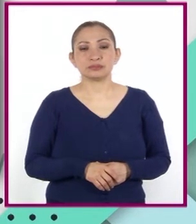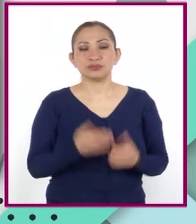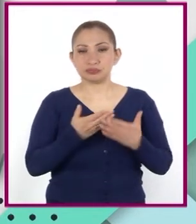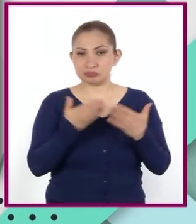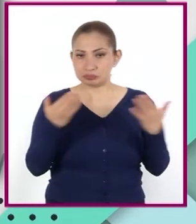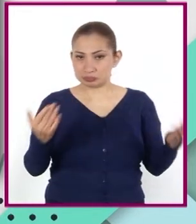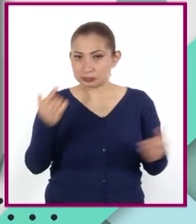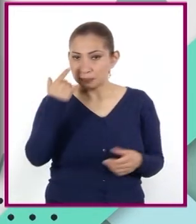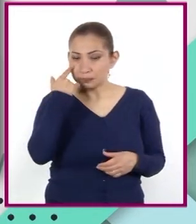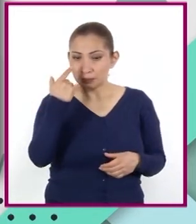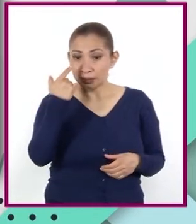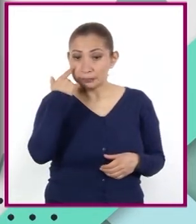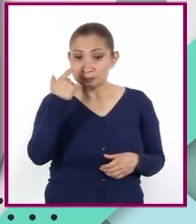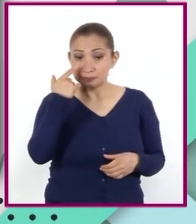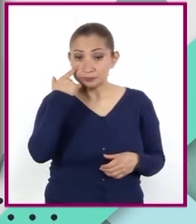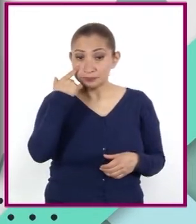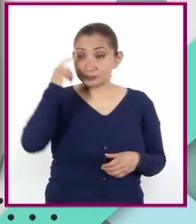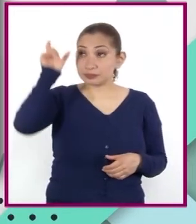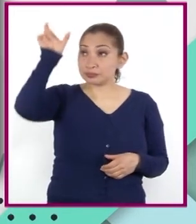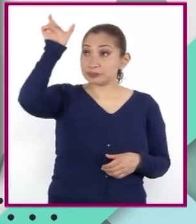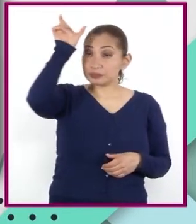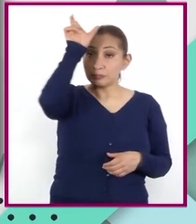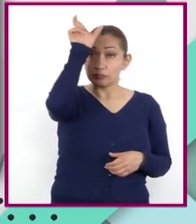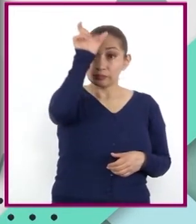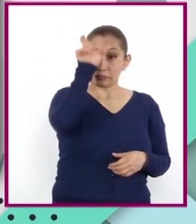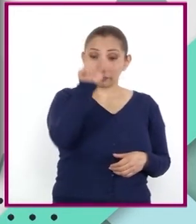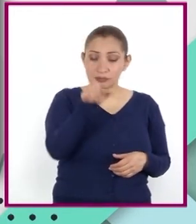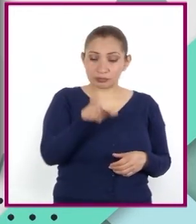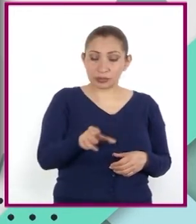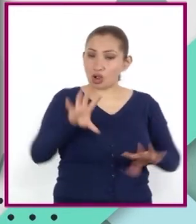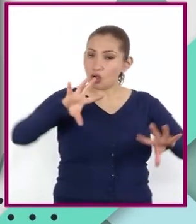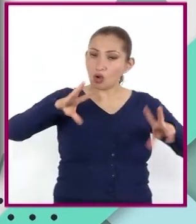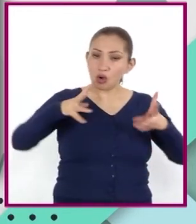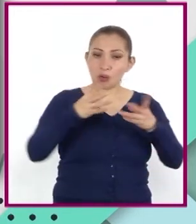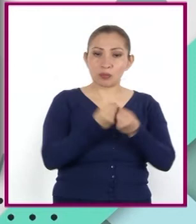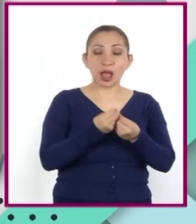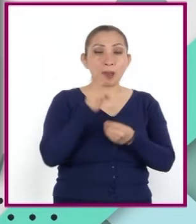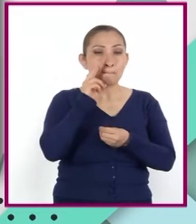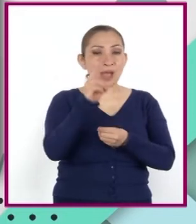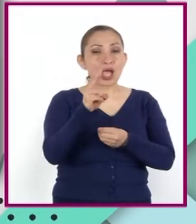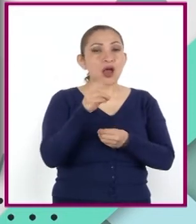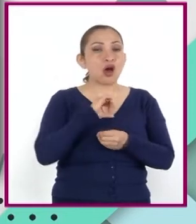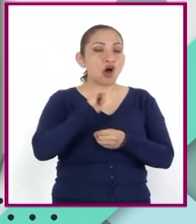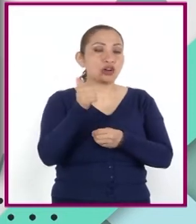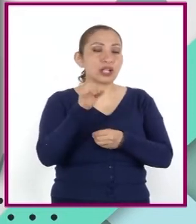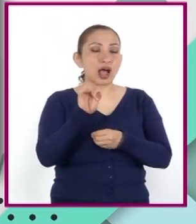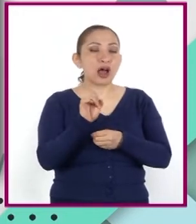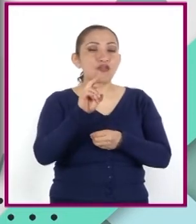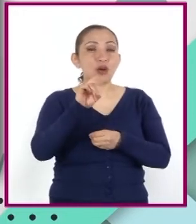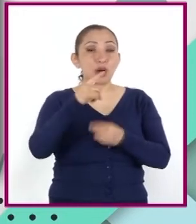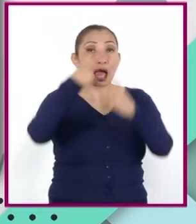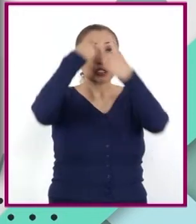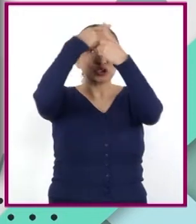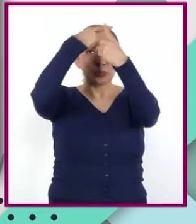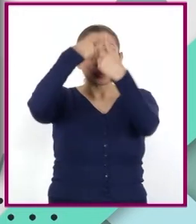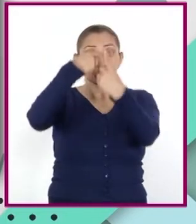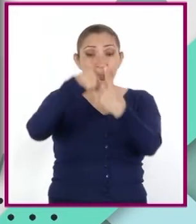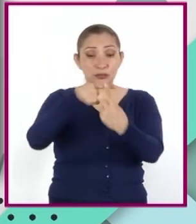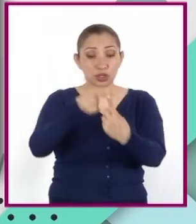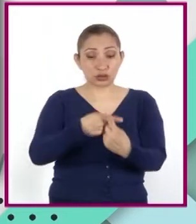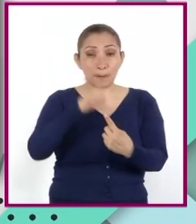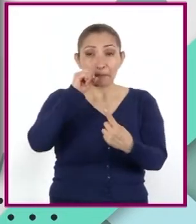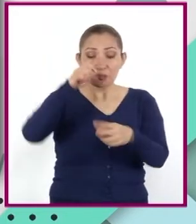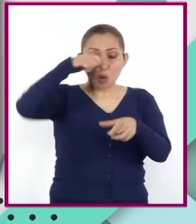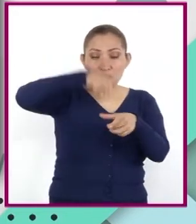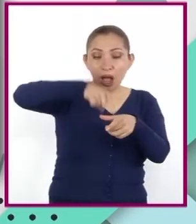Ahora, en la columna del total acumulado, coloca ahora una fórmula que sume los totales obtenidos